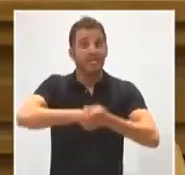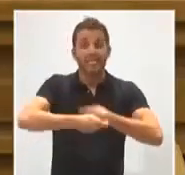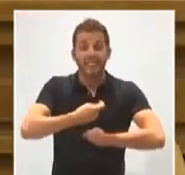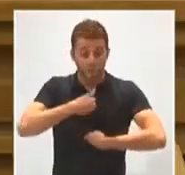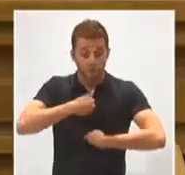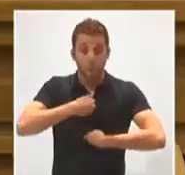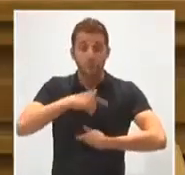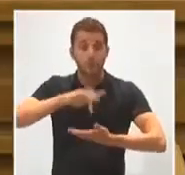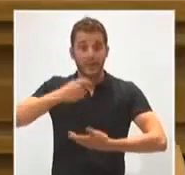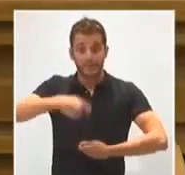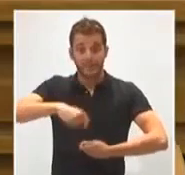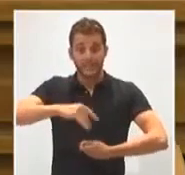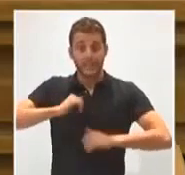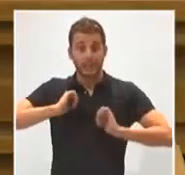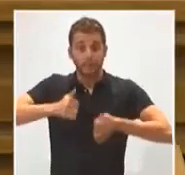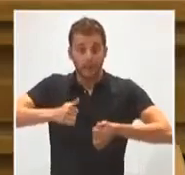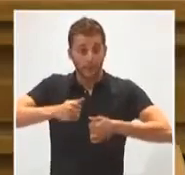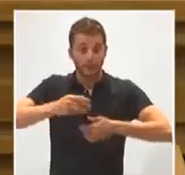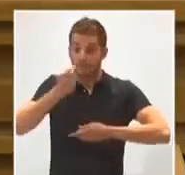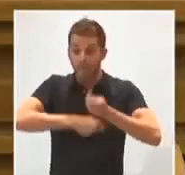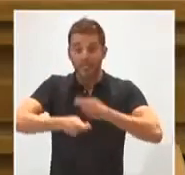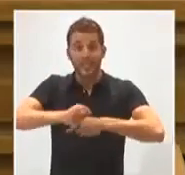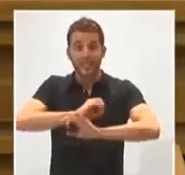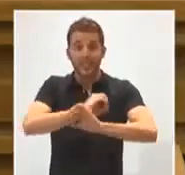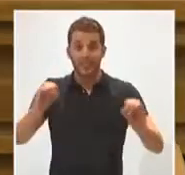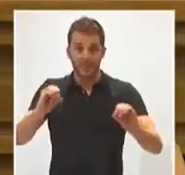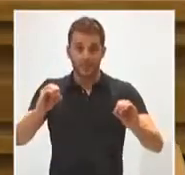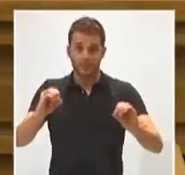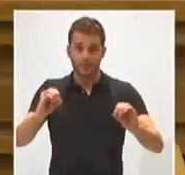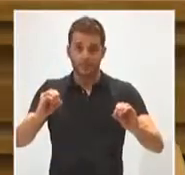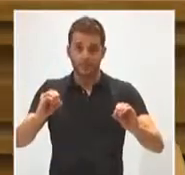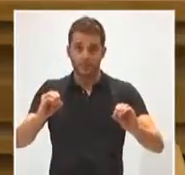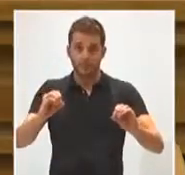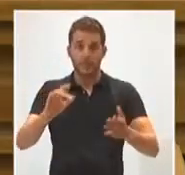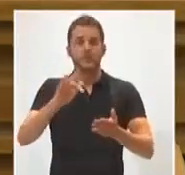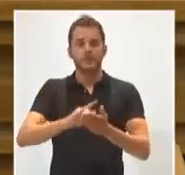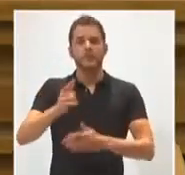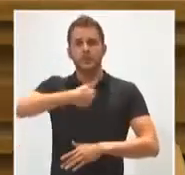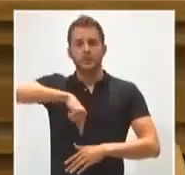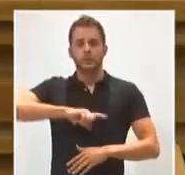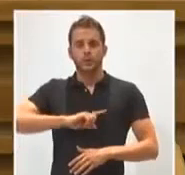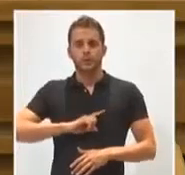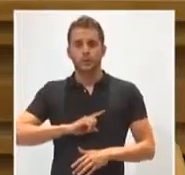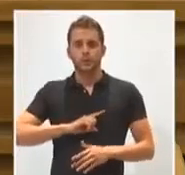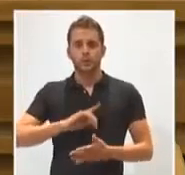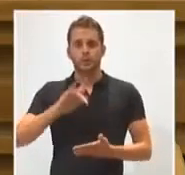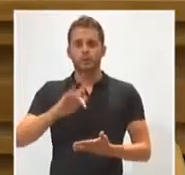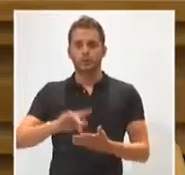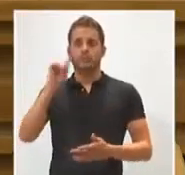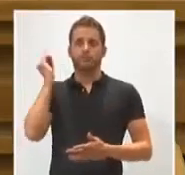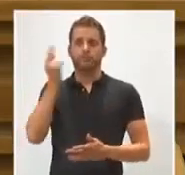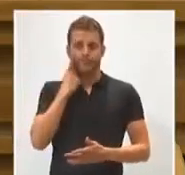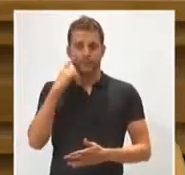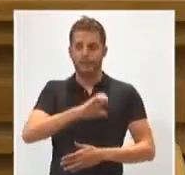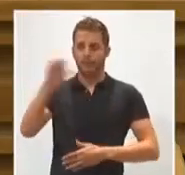desde que soy presidente ni un solo fondo europeo y hemos tenido el espectáculo de encontrarnos con devolución de fondos